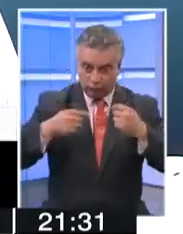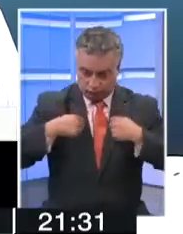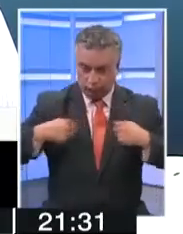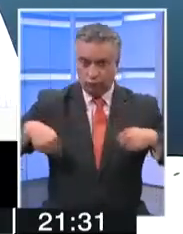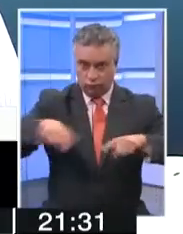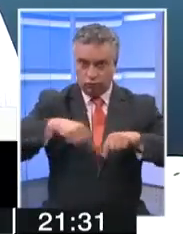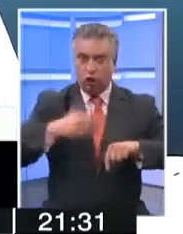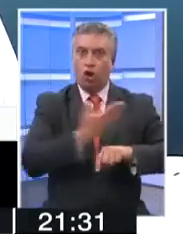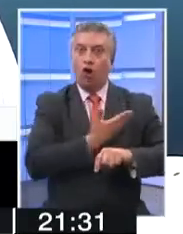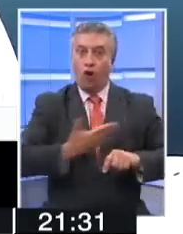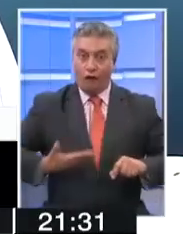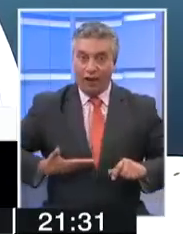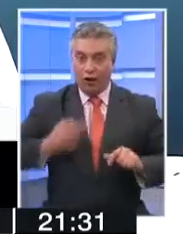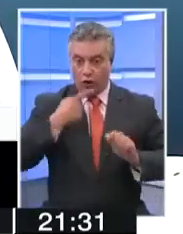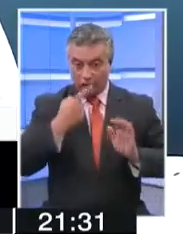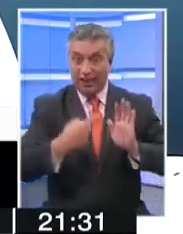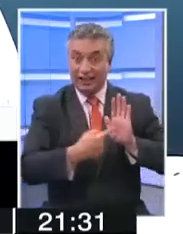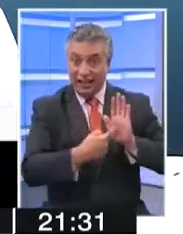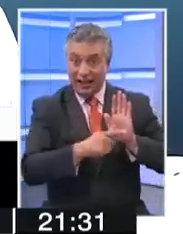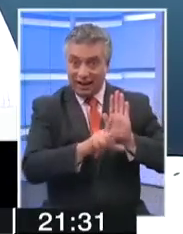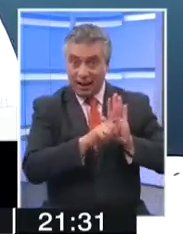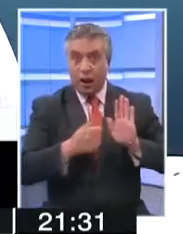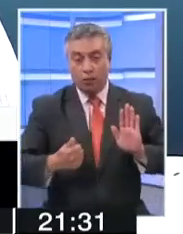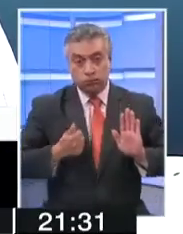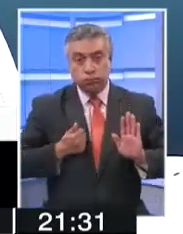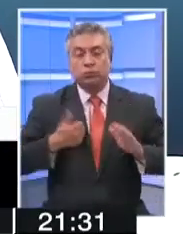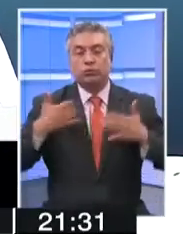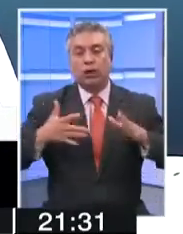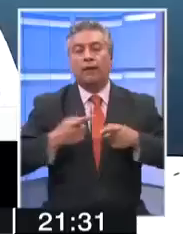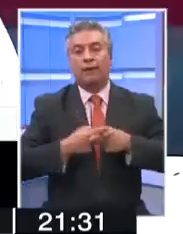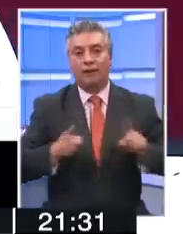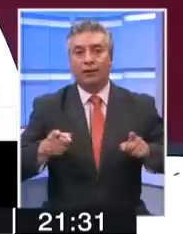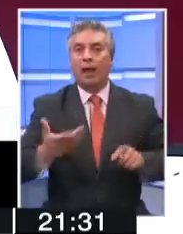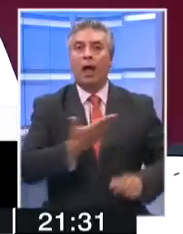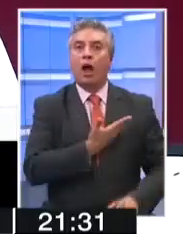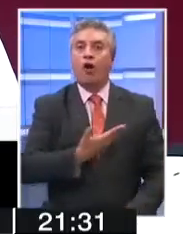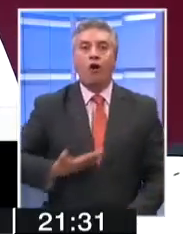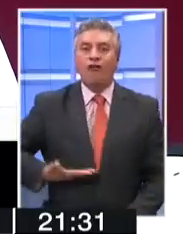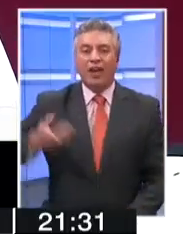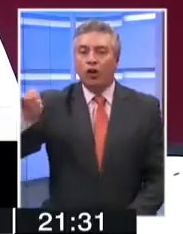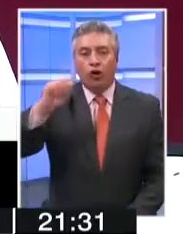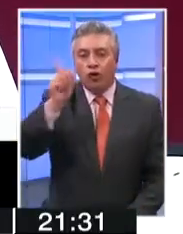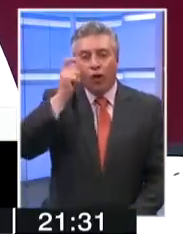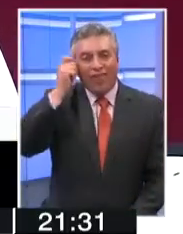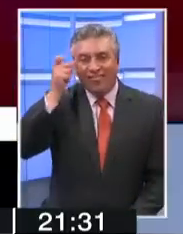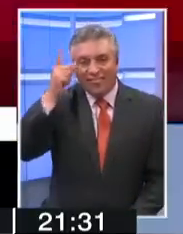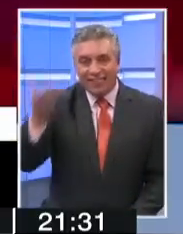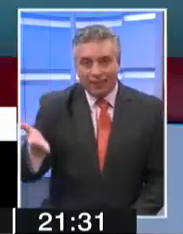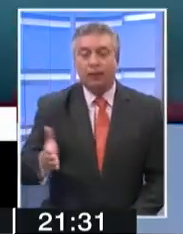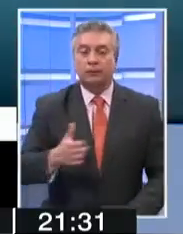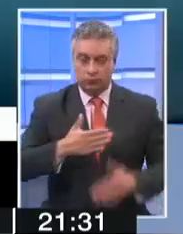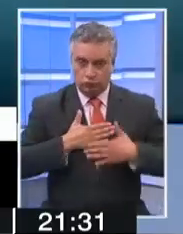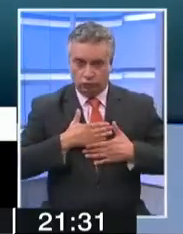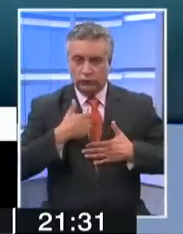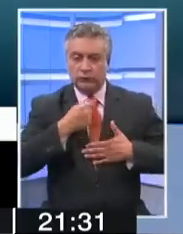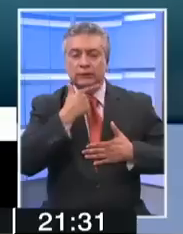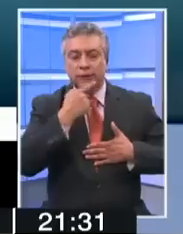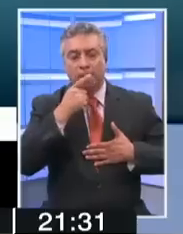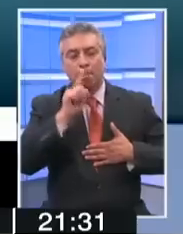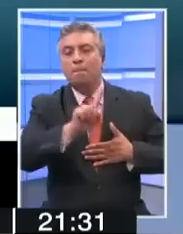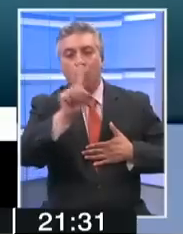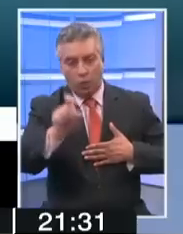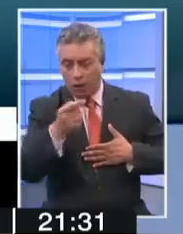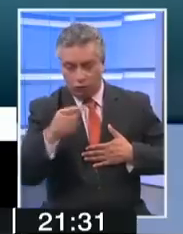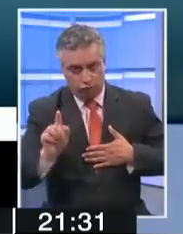el gobierno aplicara lo que dice la ley, ya tendría una reacción distinta. El problema es que el gobierno no entiende. Está bien, pero yo lo que le quiero preguntar es saber si